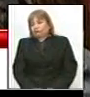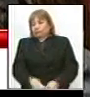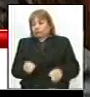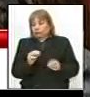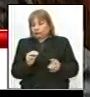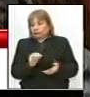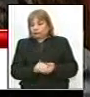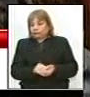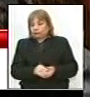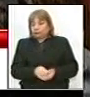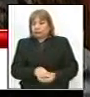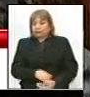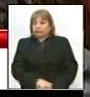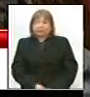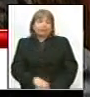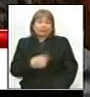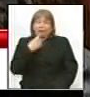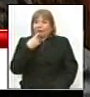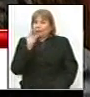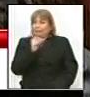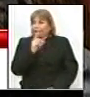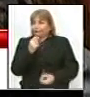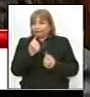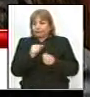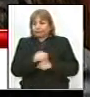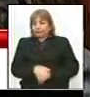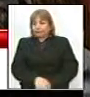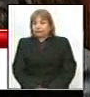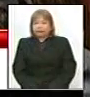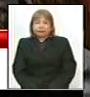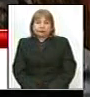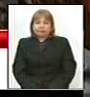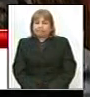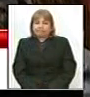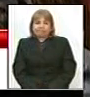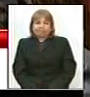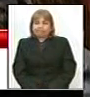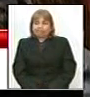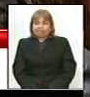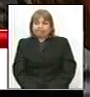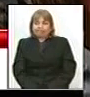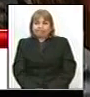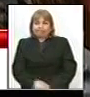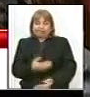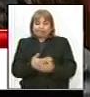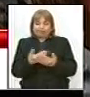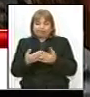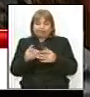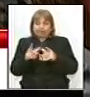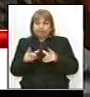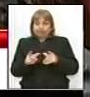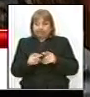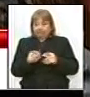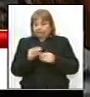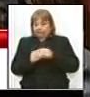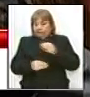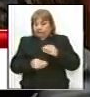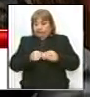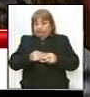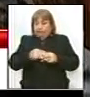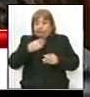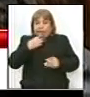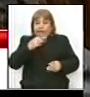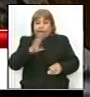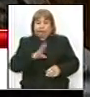y las nuevas imputaciones eso no es posible presidente eso no es posible en ninguna parte del mundo acá se ha